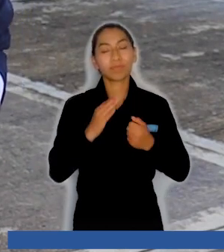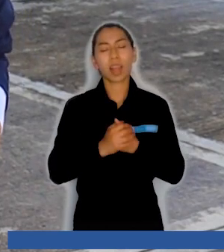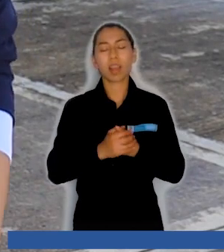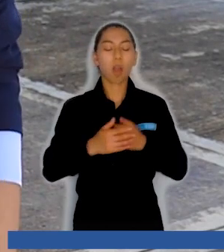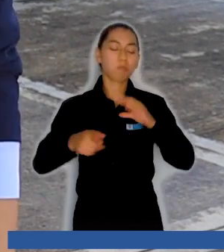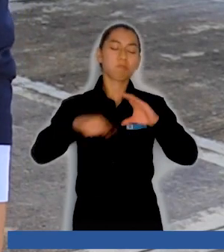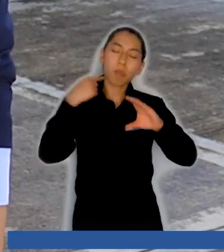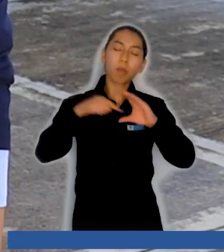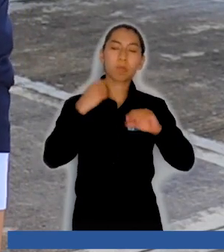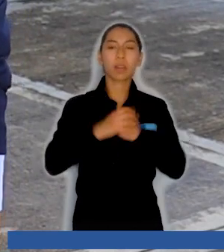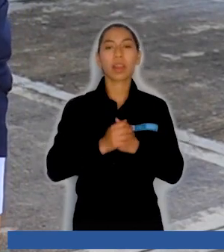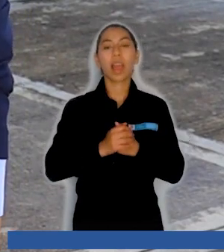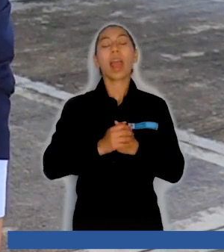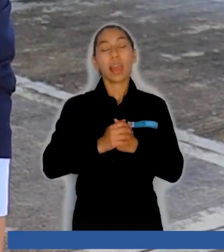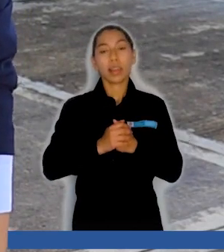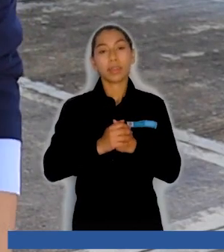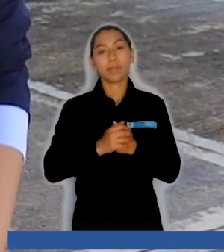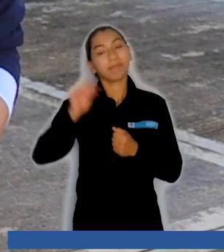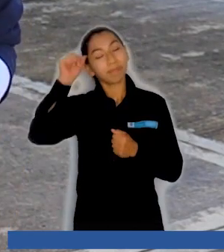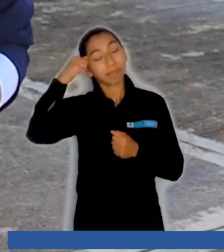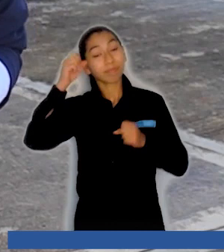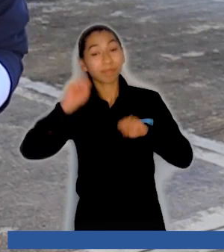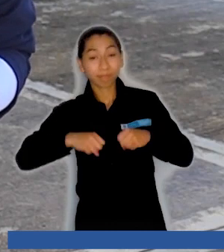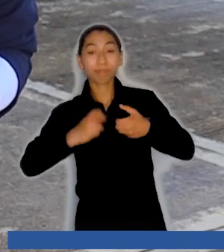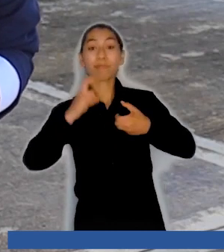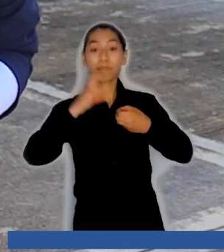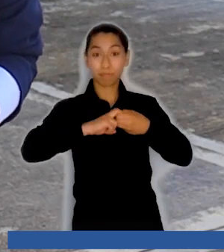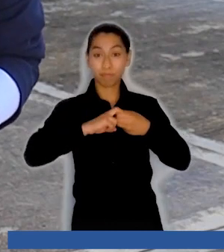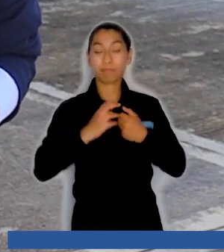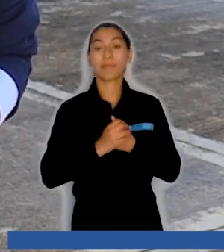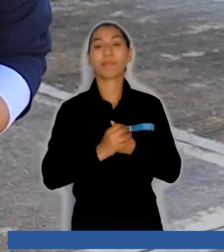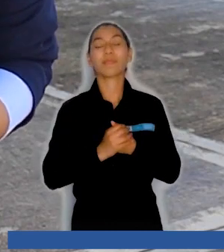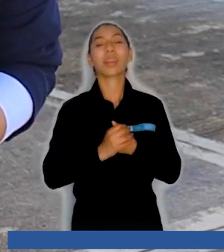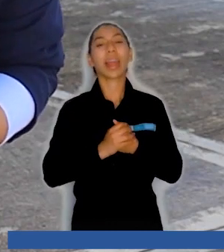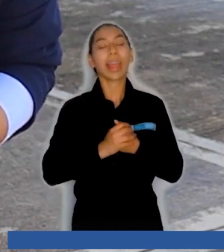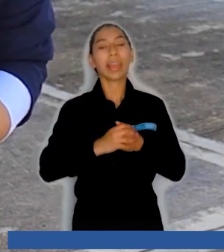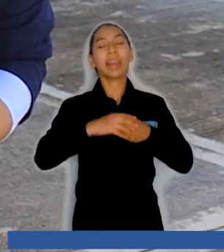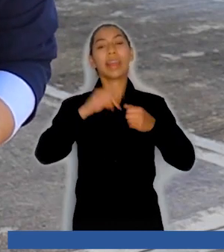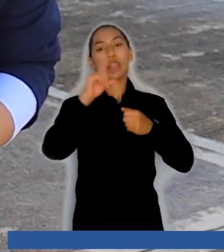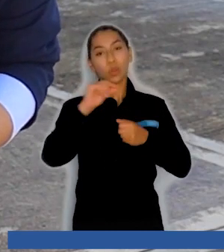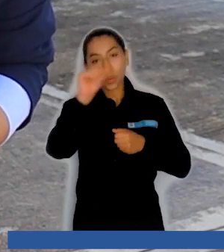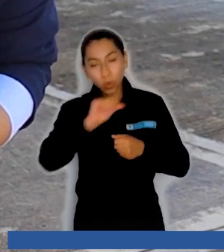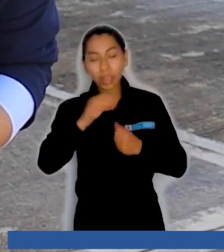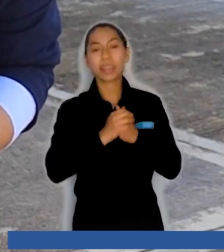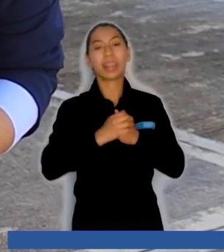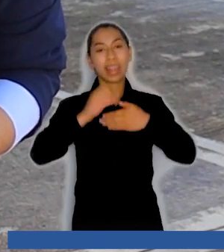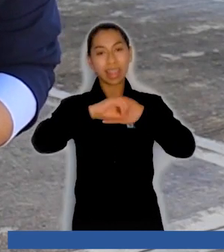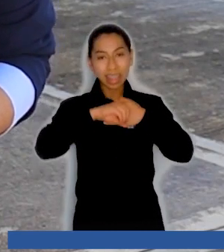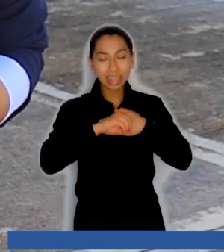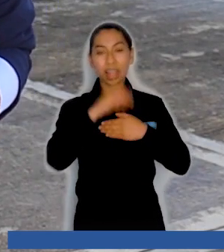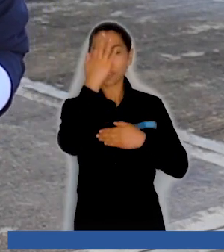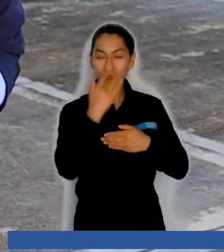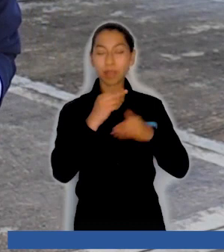Gracias por todos los mensajes que envían a nuestras redes sociales. Recuerden que pueden seguirnos en Twitter, Instagram, Facebook y